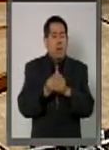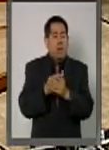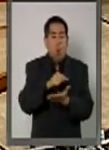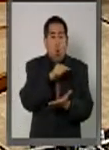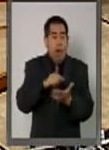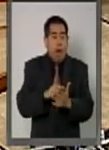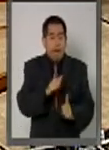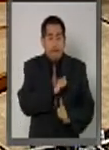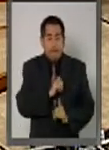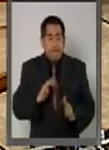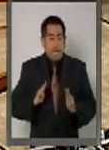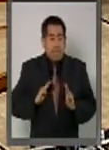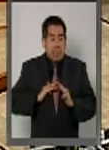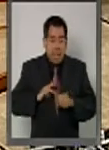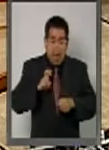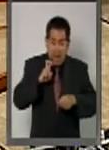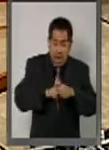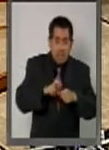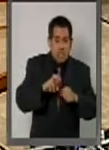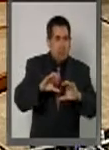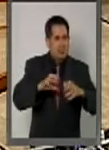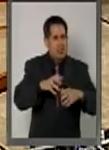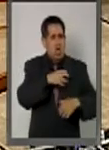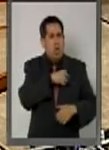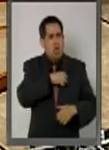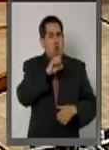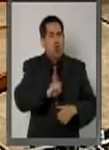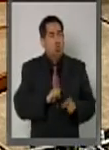militar del Comando Sur,